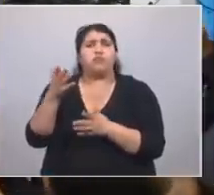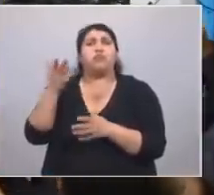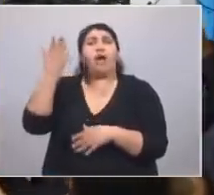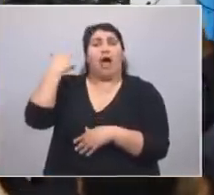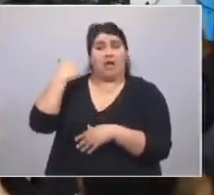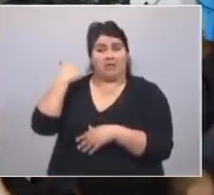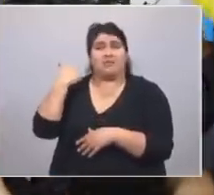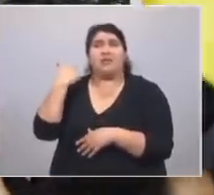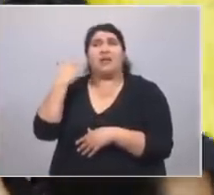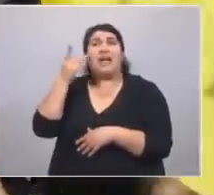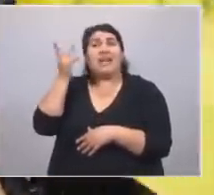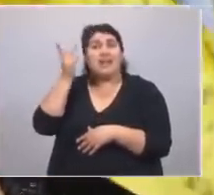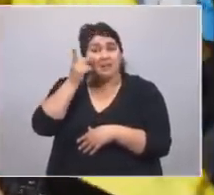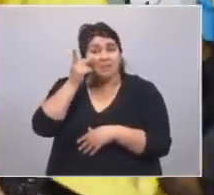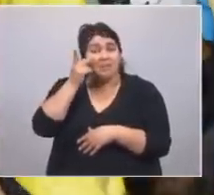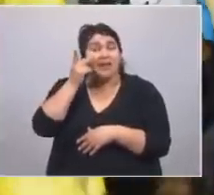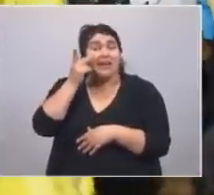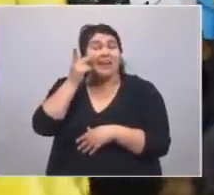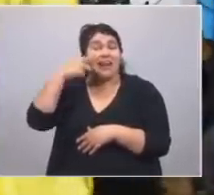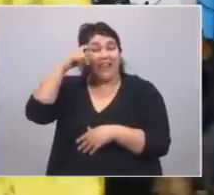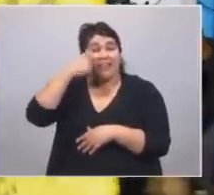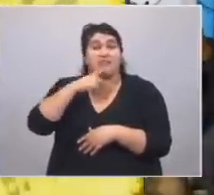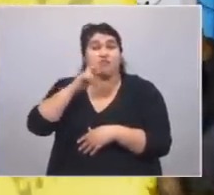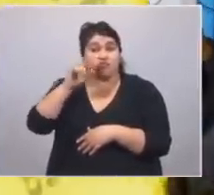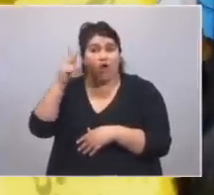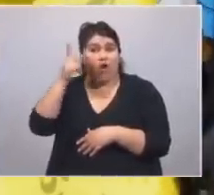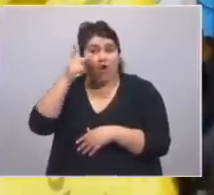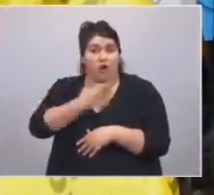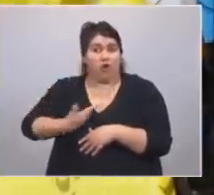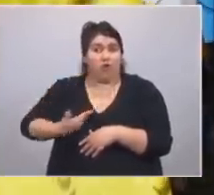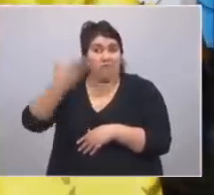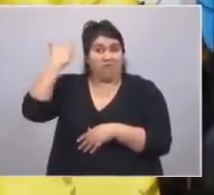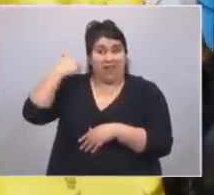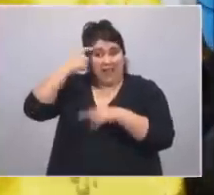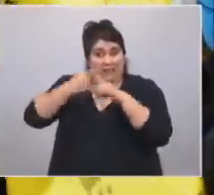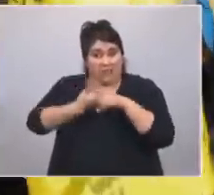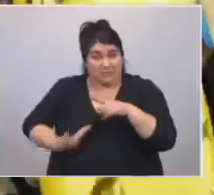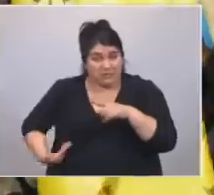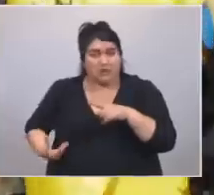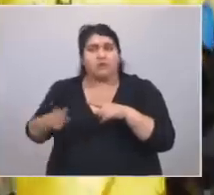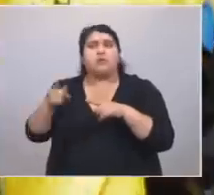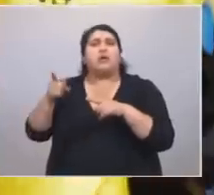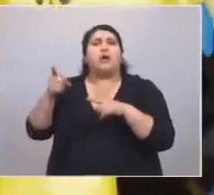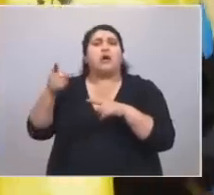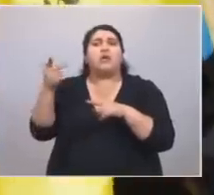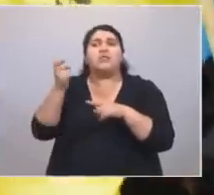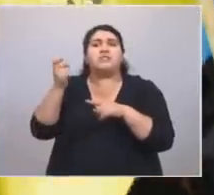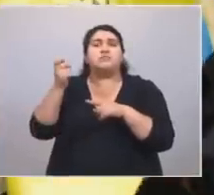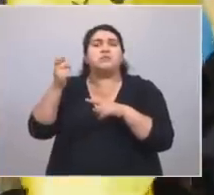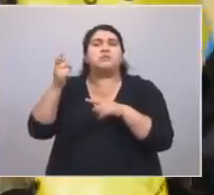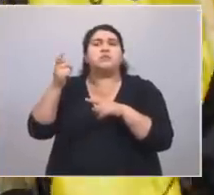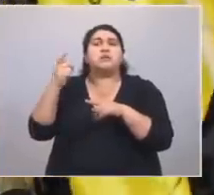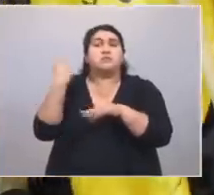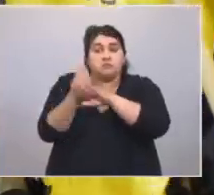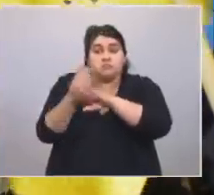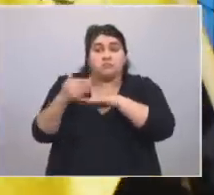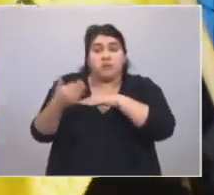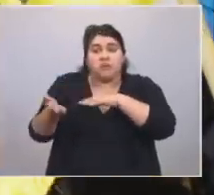los 3 meses de ser presidente, iba a visitar. Y cuando venía para acá,